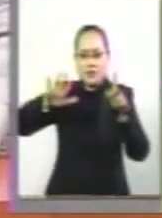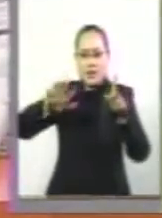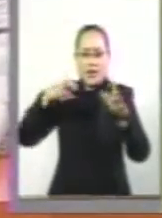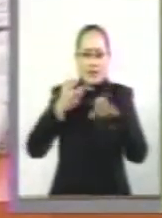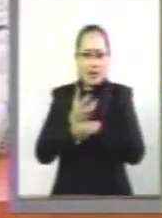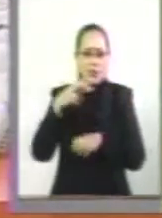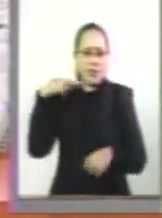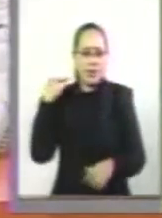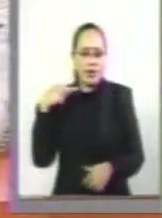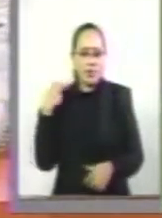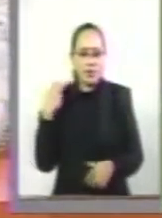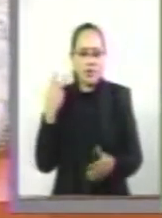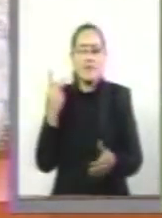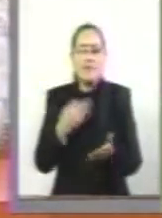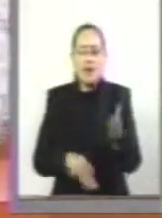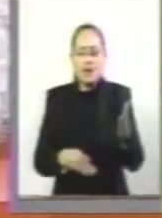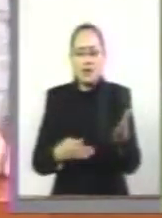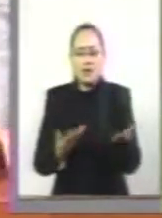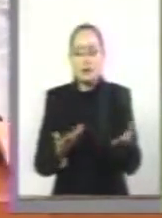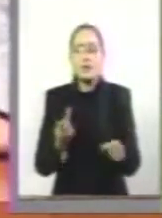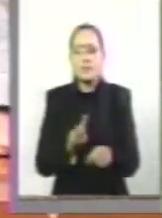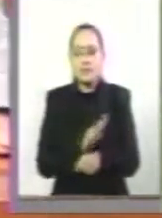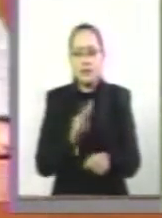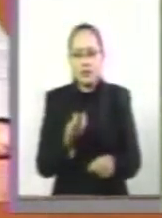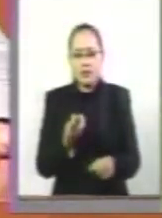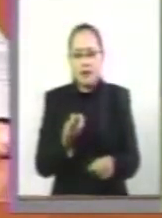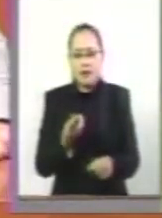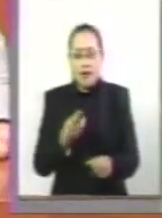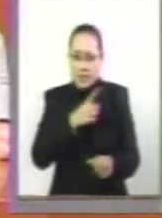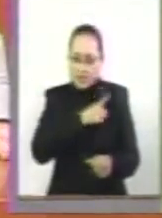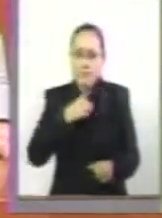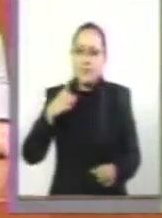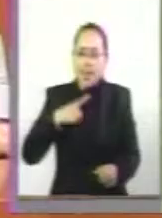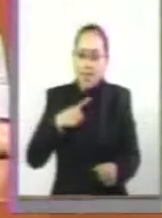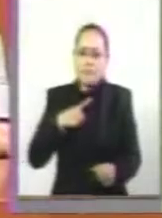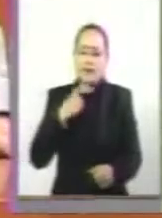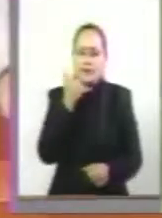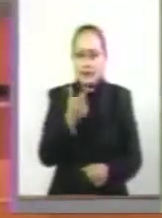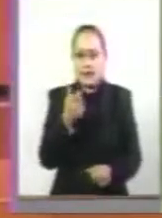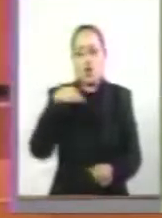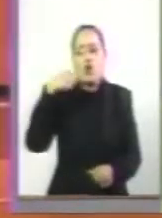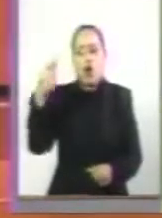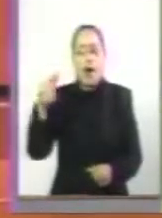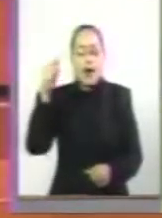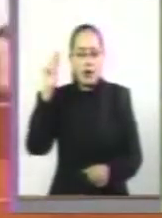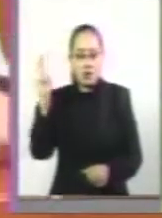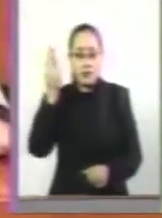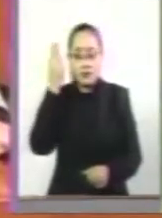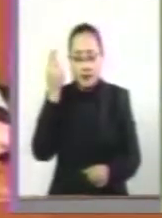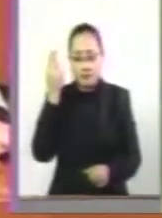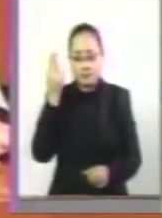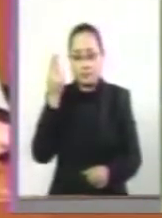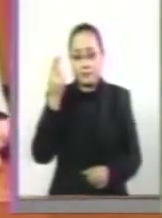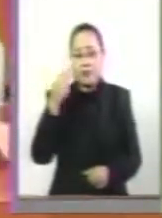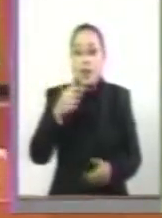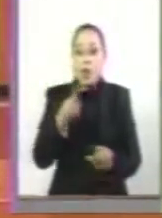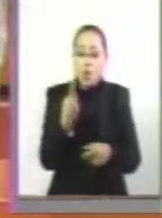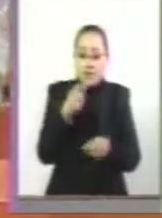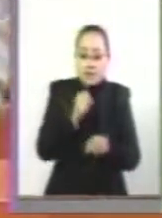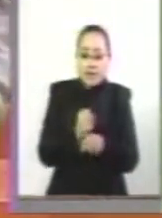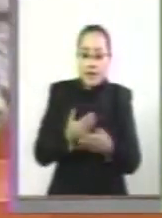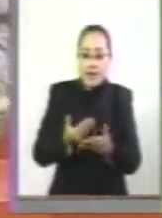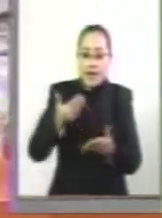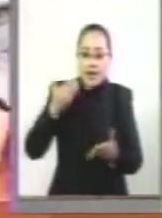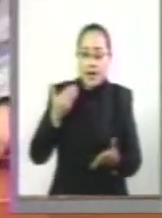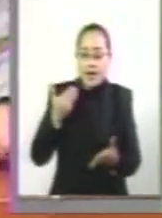es que le deben dinero a la Universidad Veracruzana, pero es también que la semana pasada